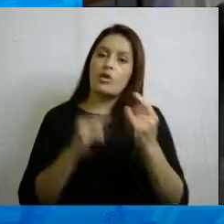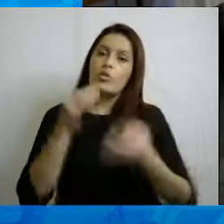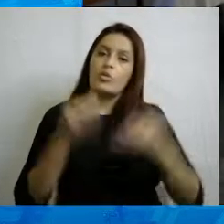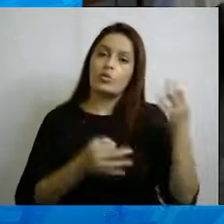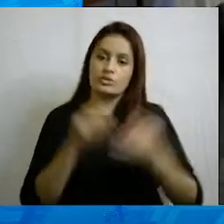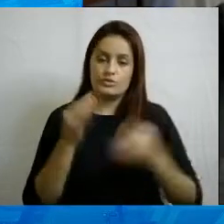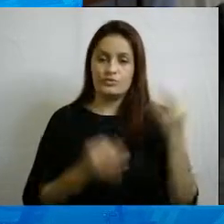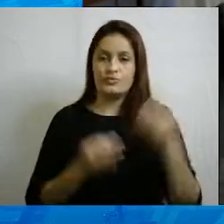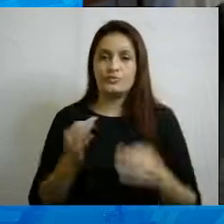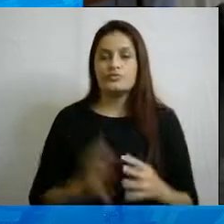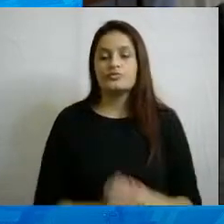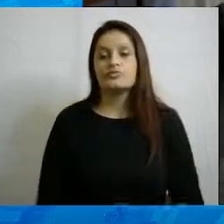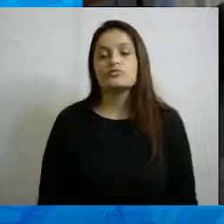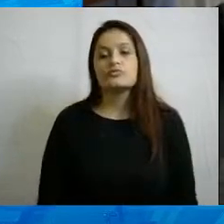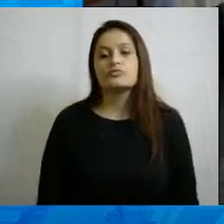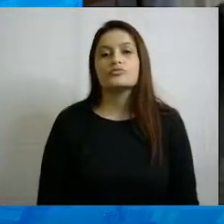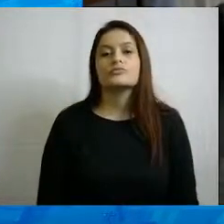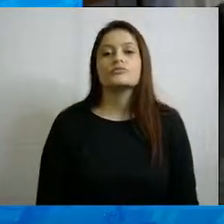levantar.